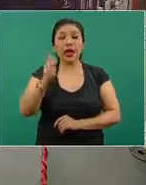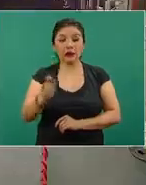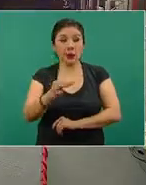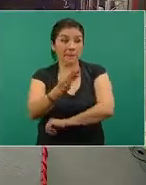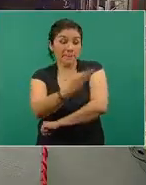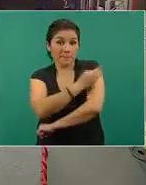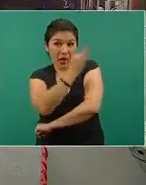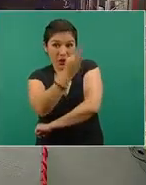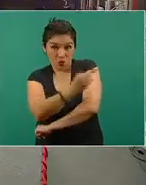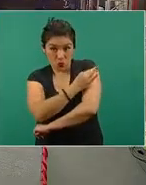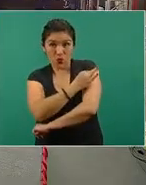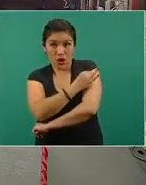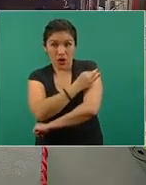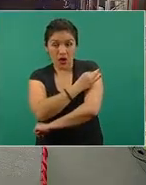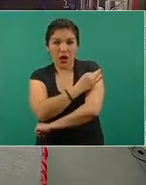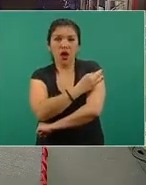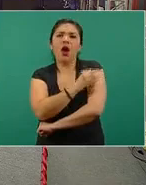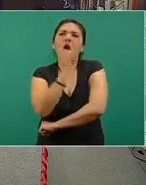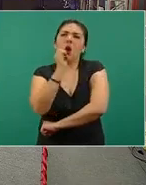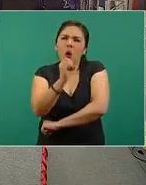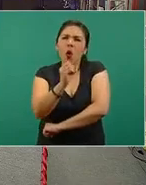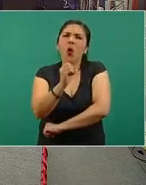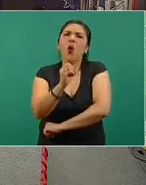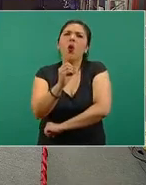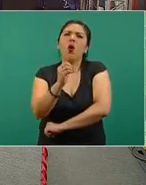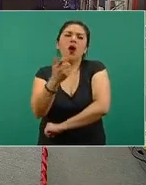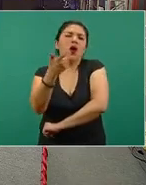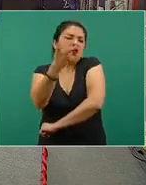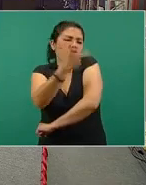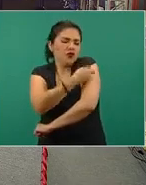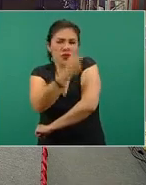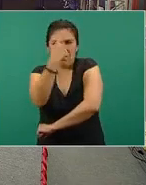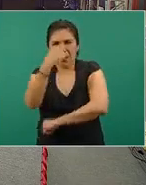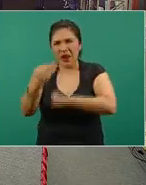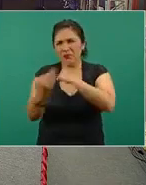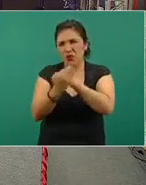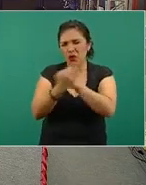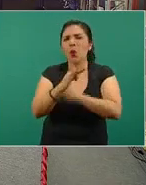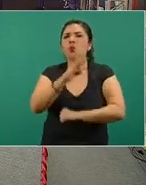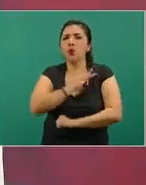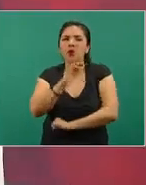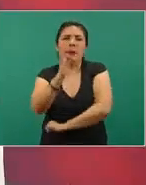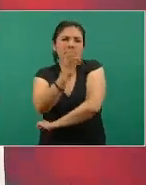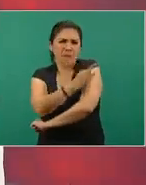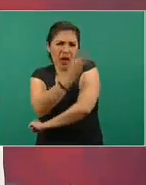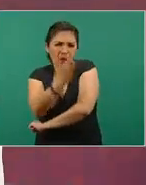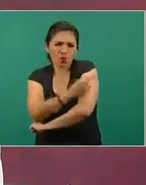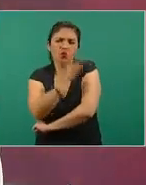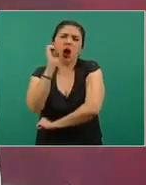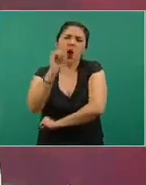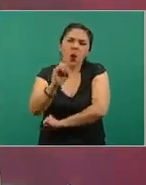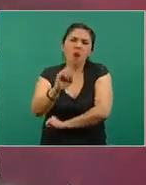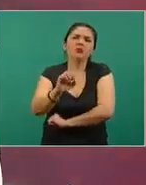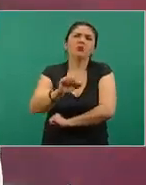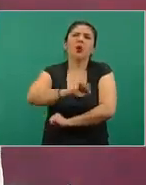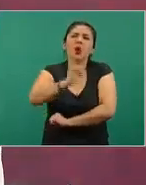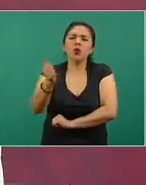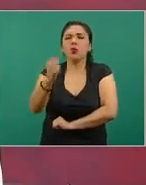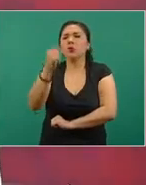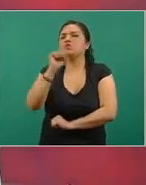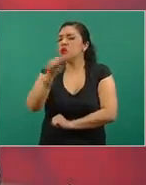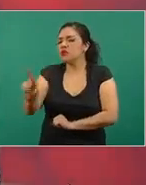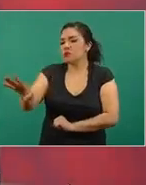vacuna o de un fenómeno inductor de inmunidad. Hay otros medios para conseguir inmunidad, incluyendo la propia